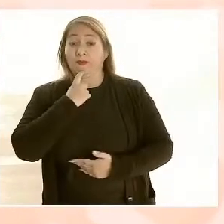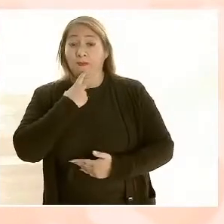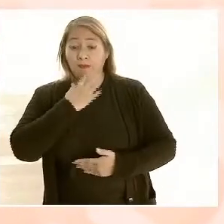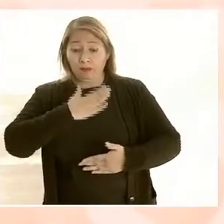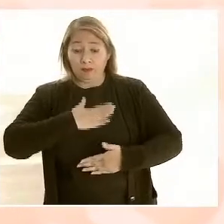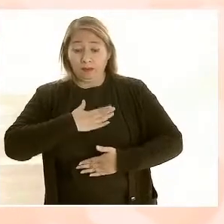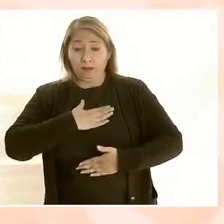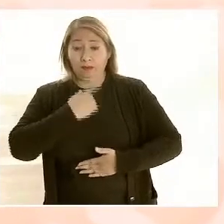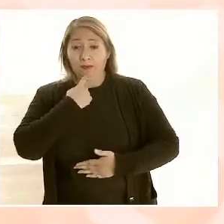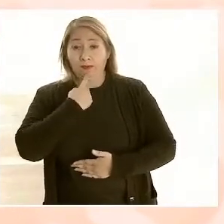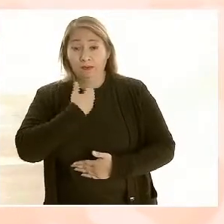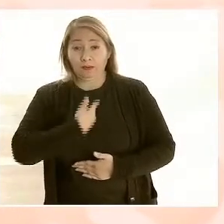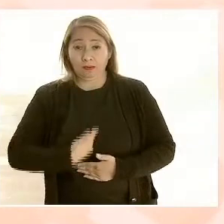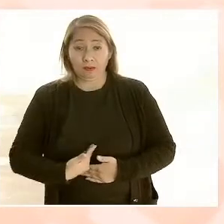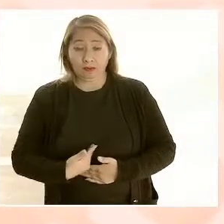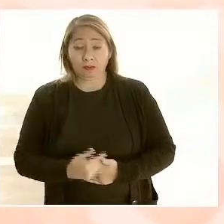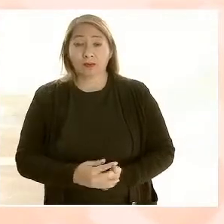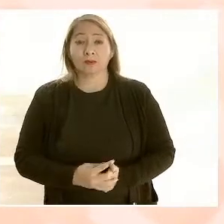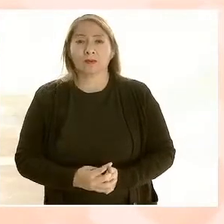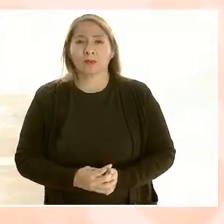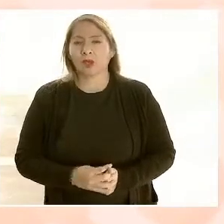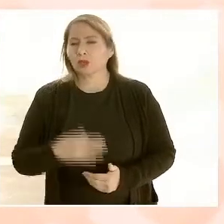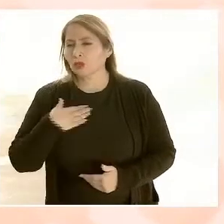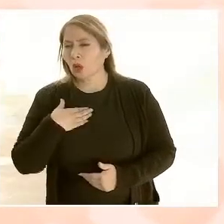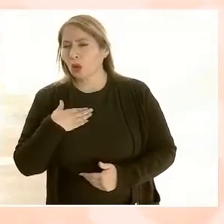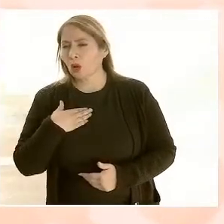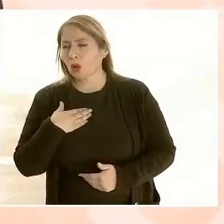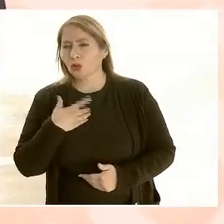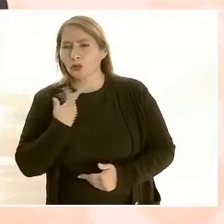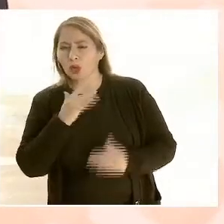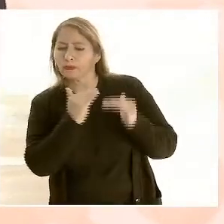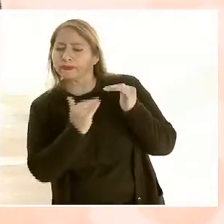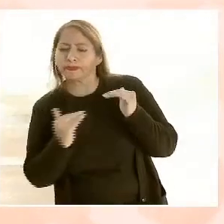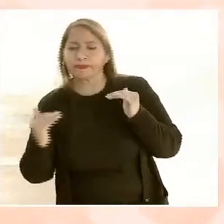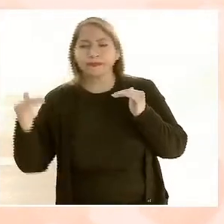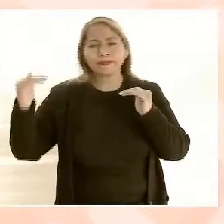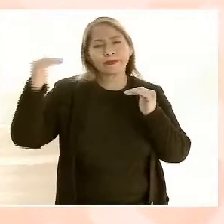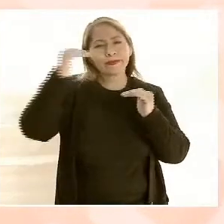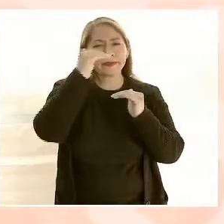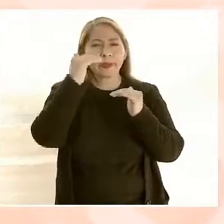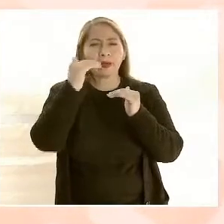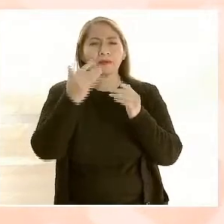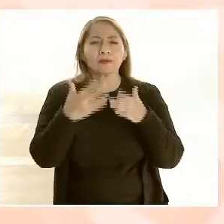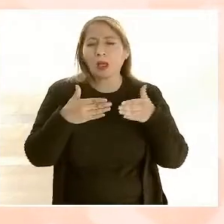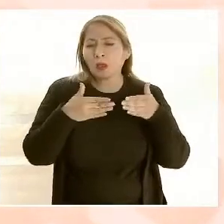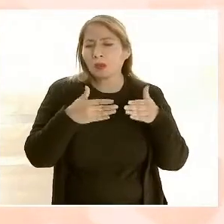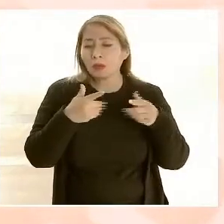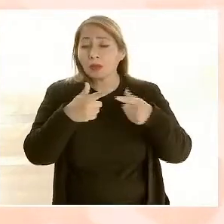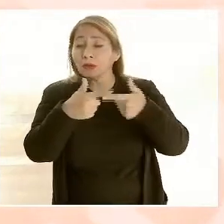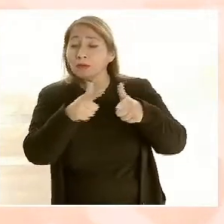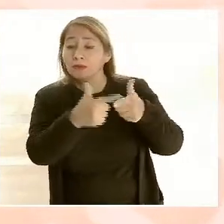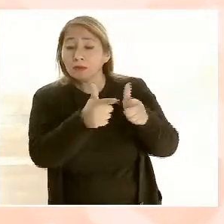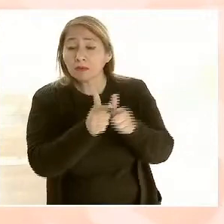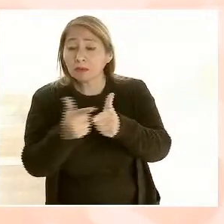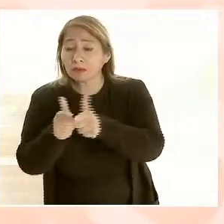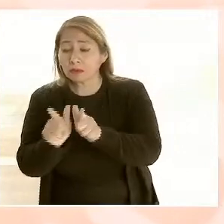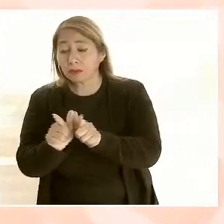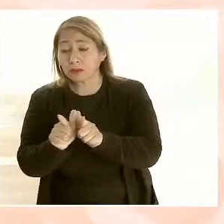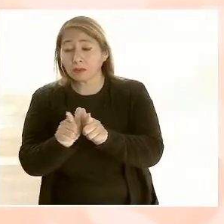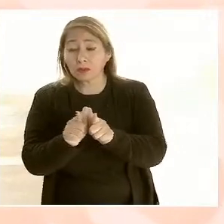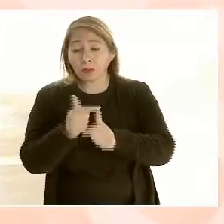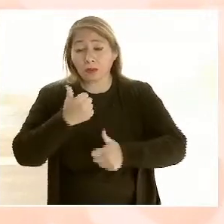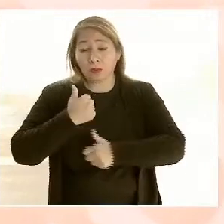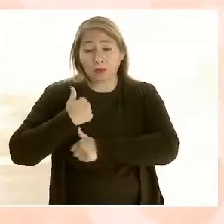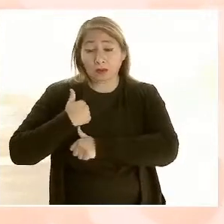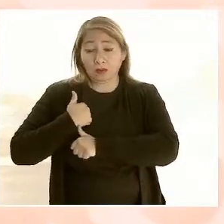de la República, como comandante de las Fuerzas Armadas, jamás